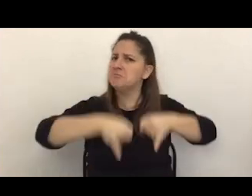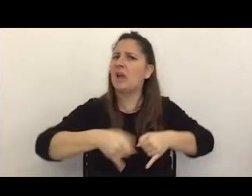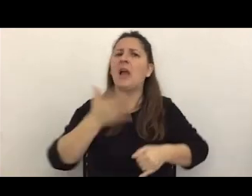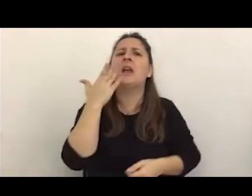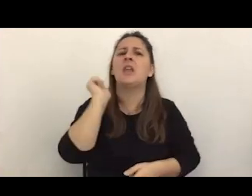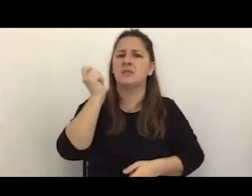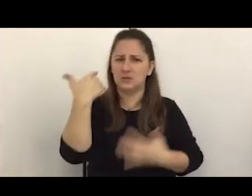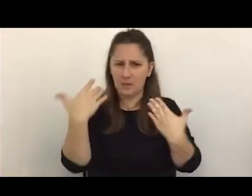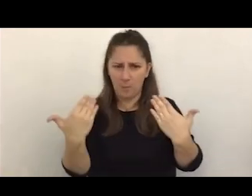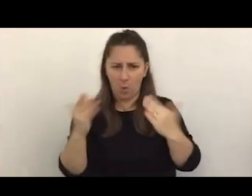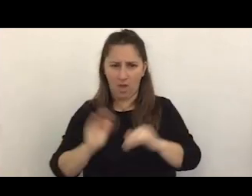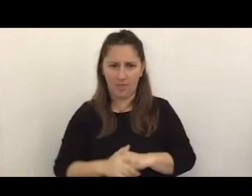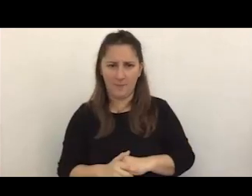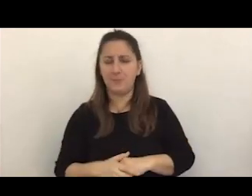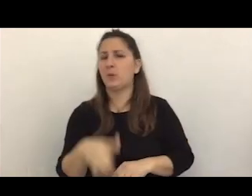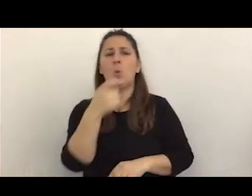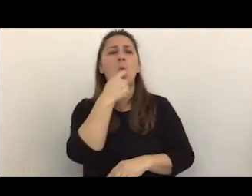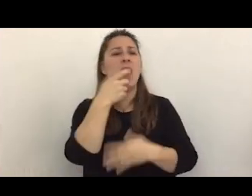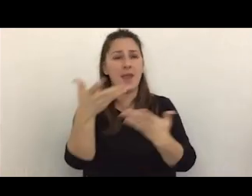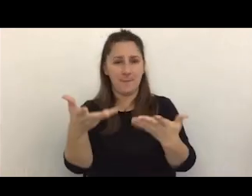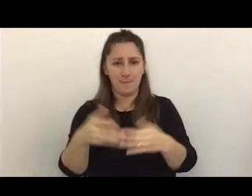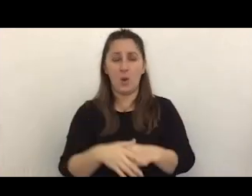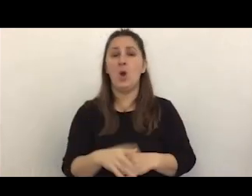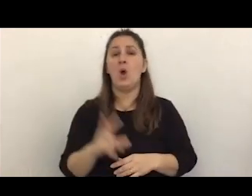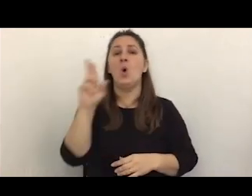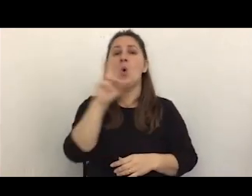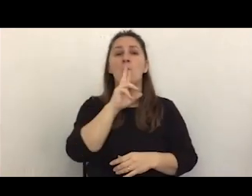¿Sí? Lo pongo en un ejemplo concreto. Una mujer